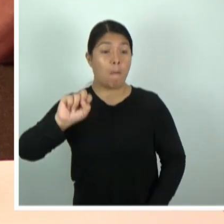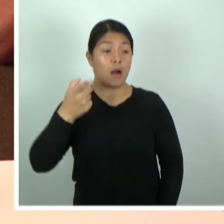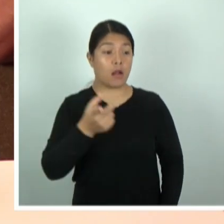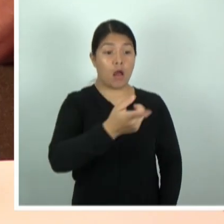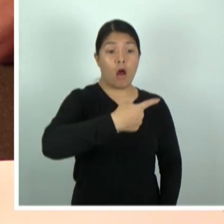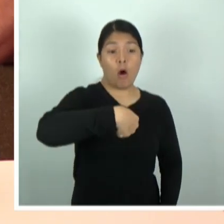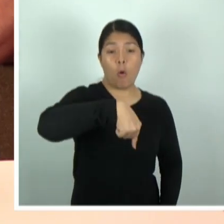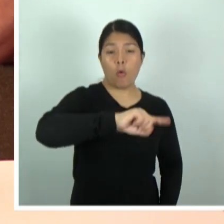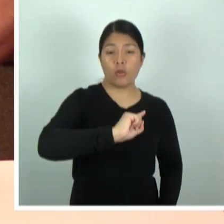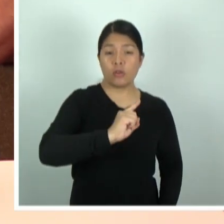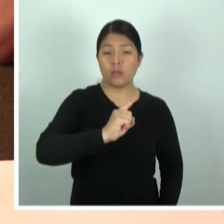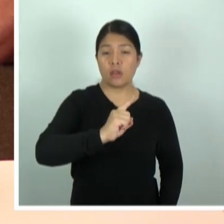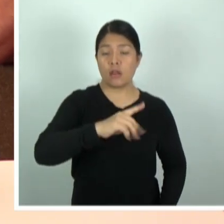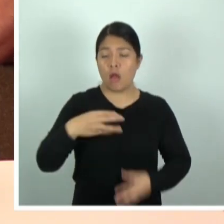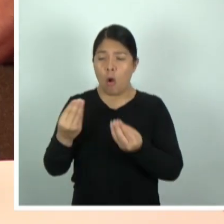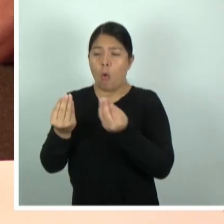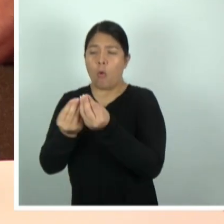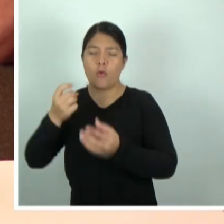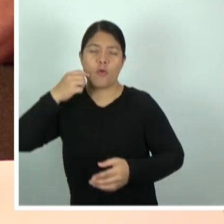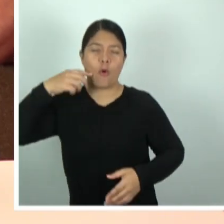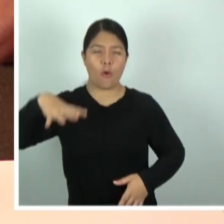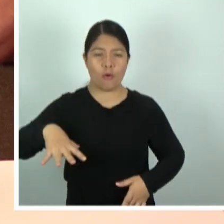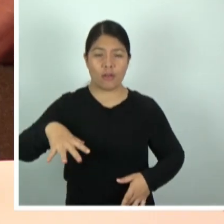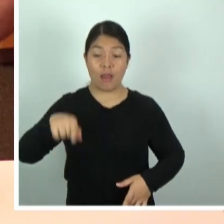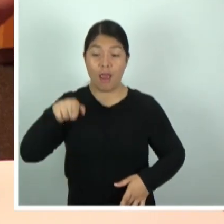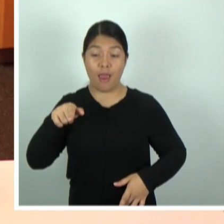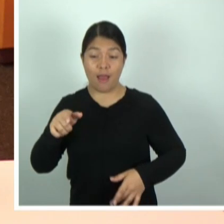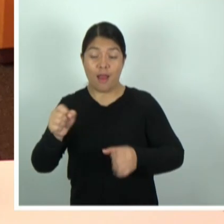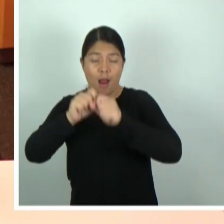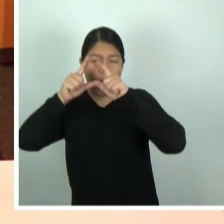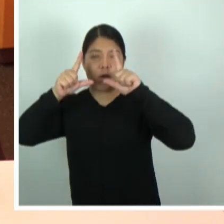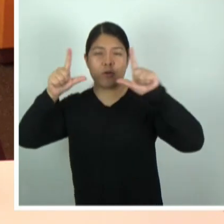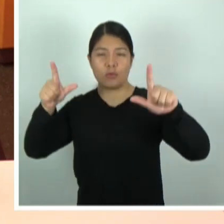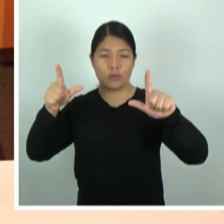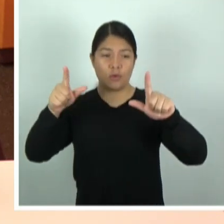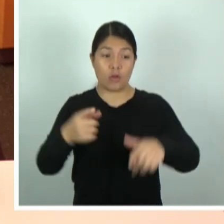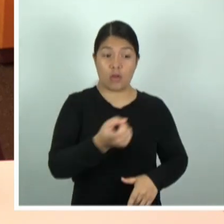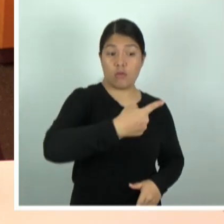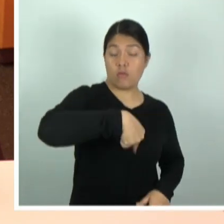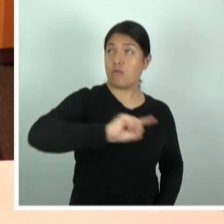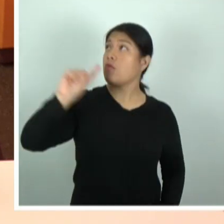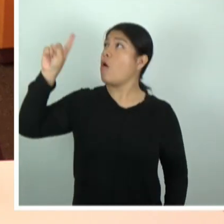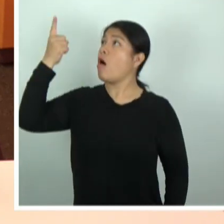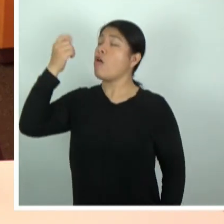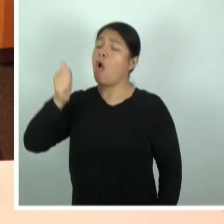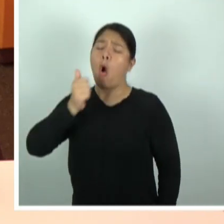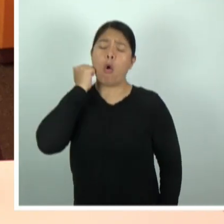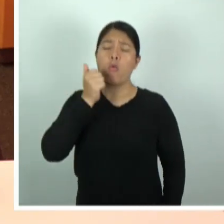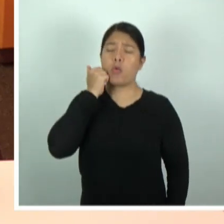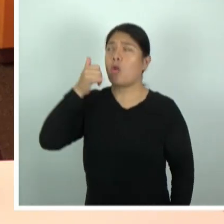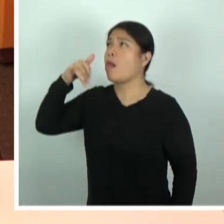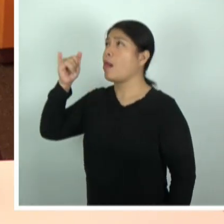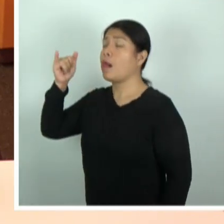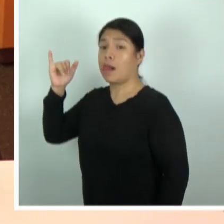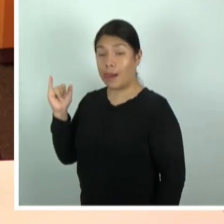De aquel que resucitó de los muertos, a fin que llevemos fruto para Dios. El